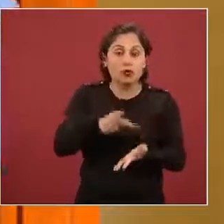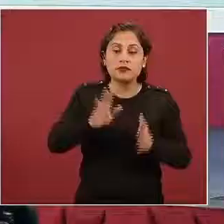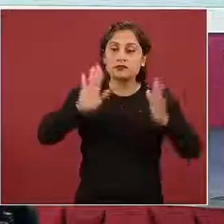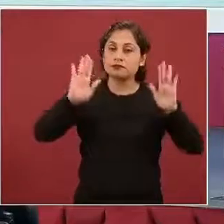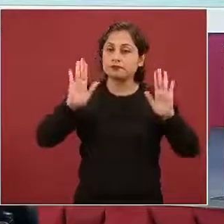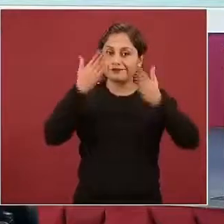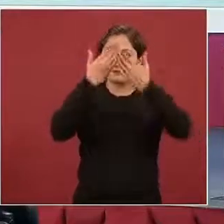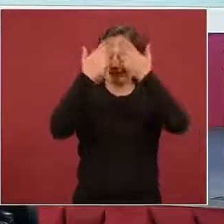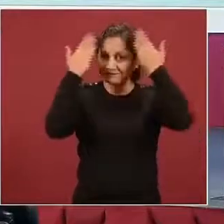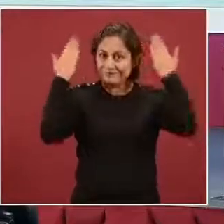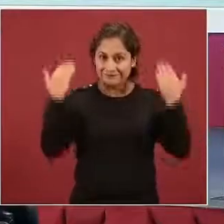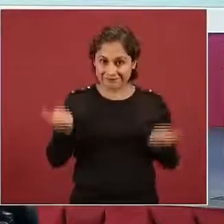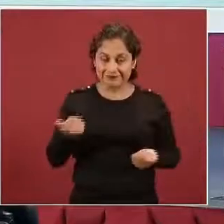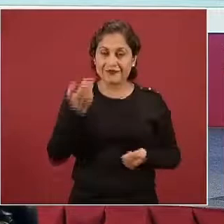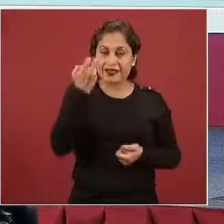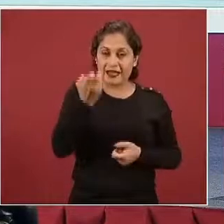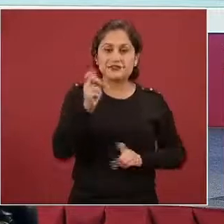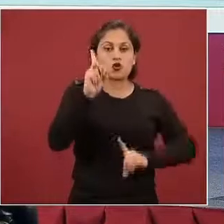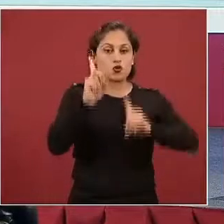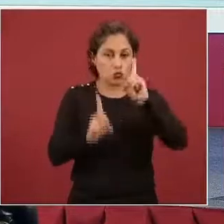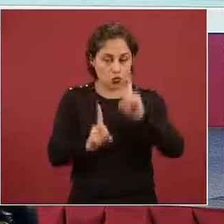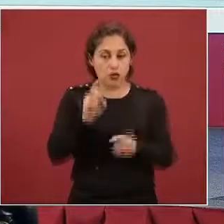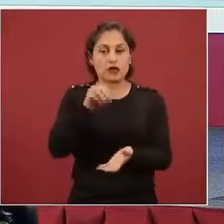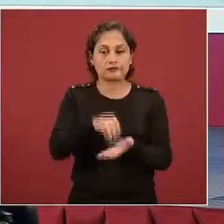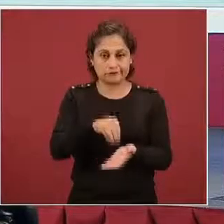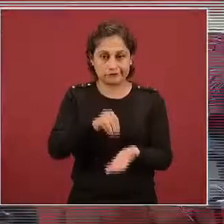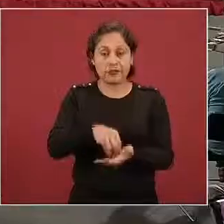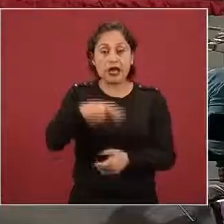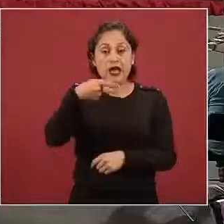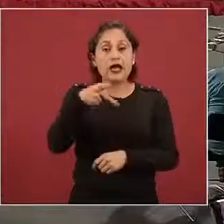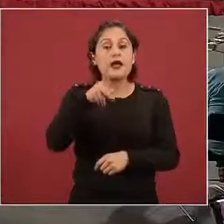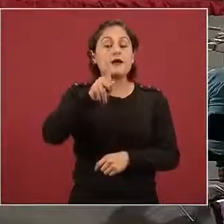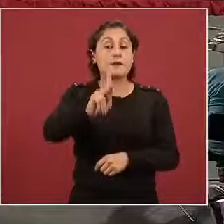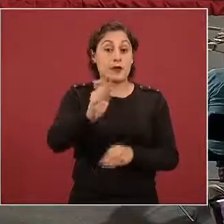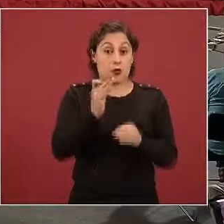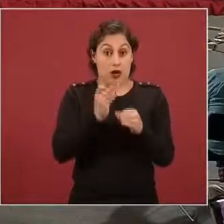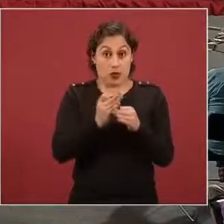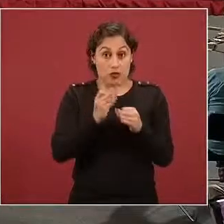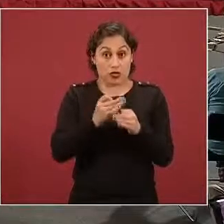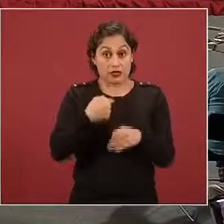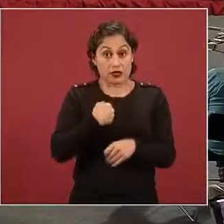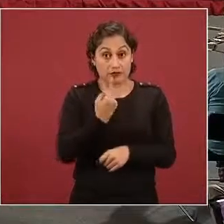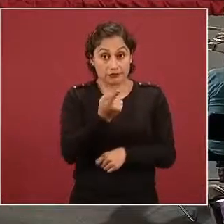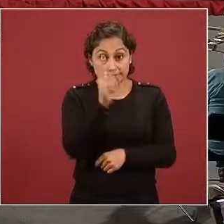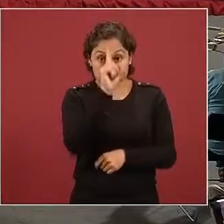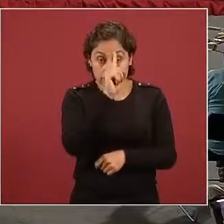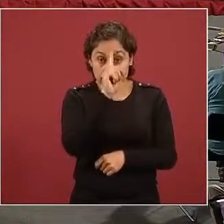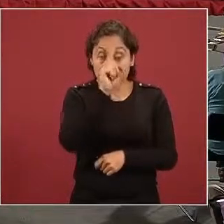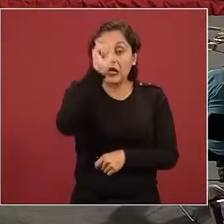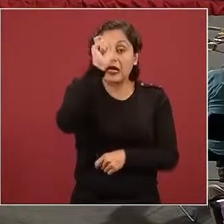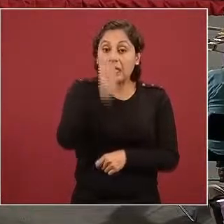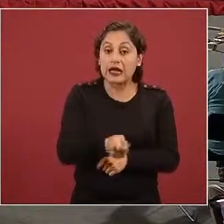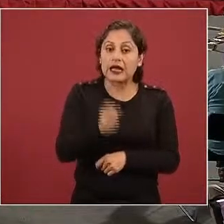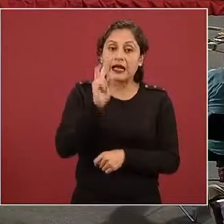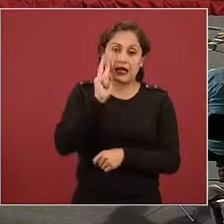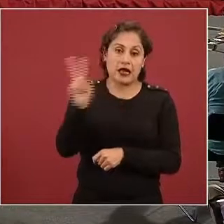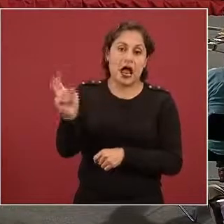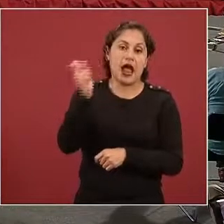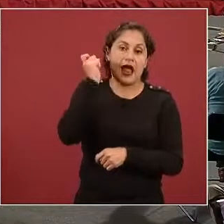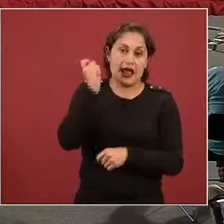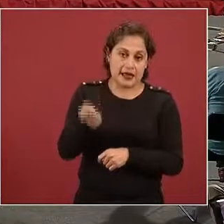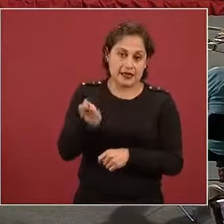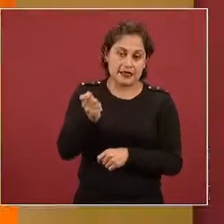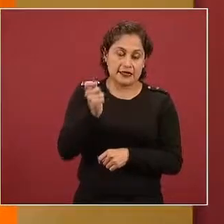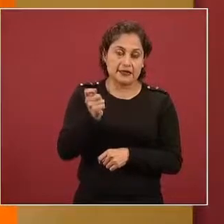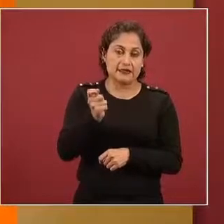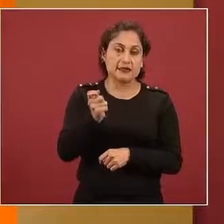ya no se va a contagiar. Pero hasta el momento, lo que se sugiere es que esta sea la situación, que es muy poco probable que